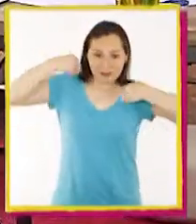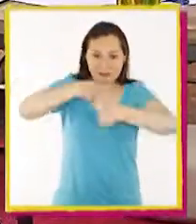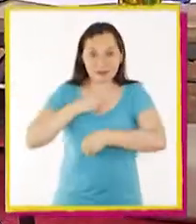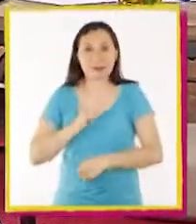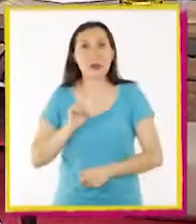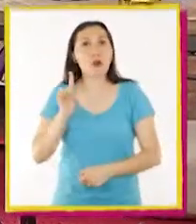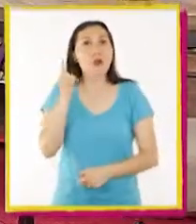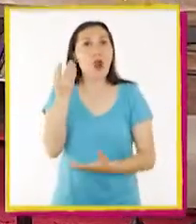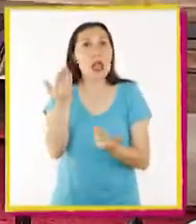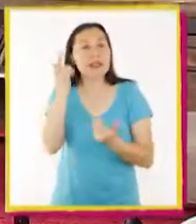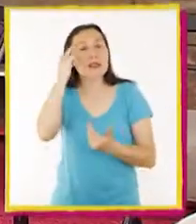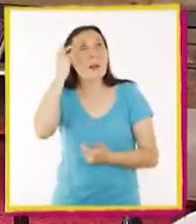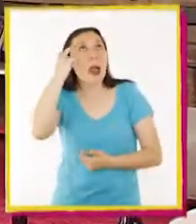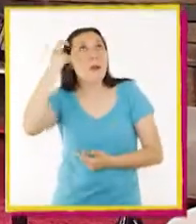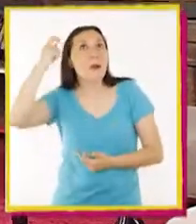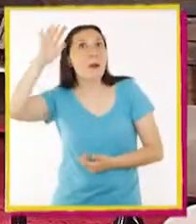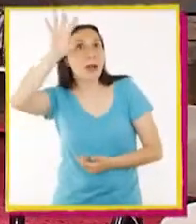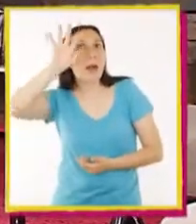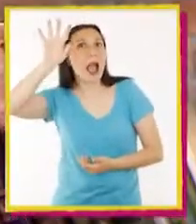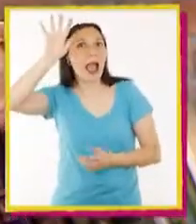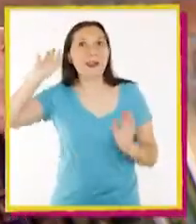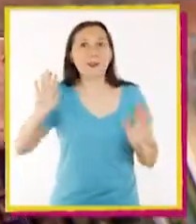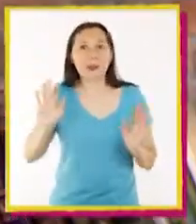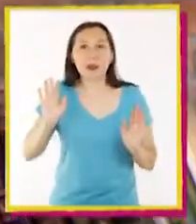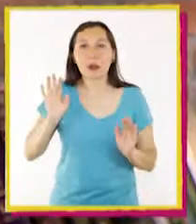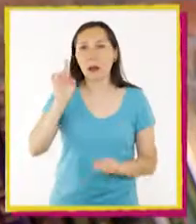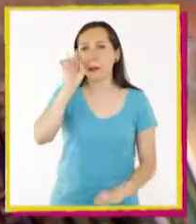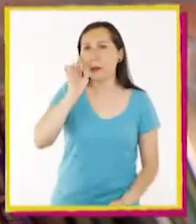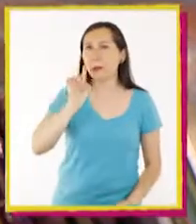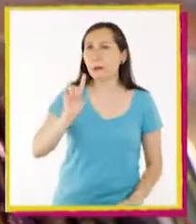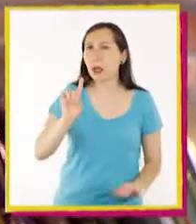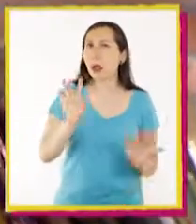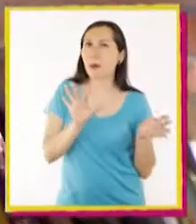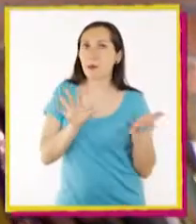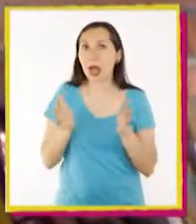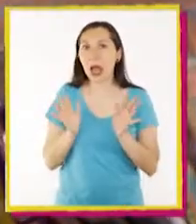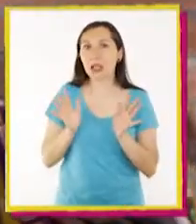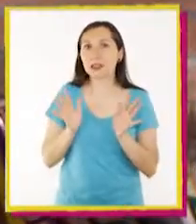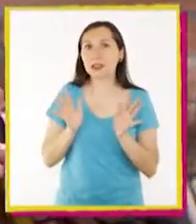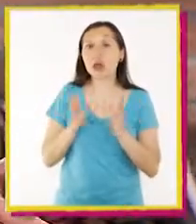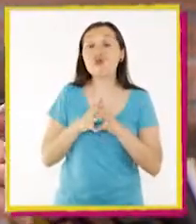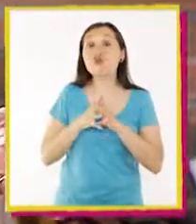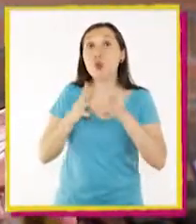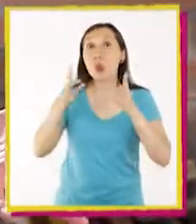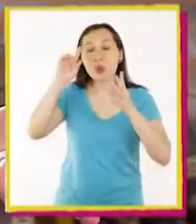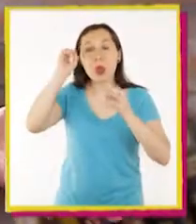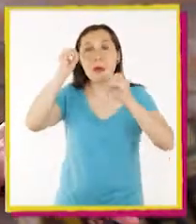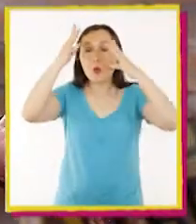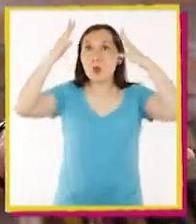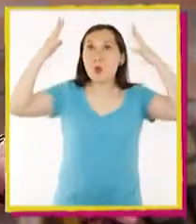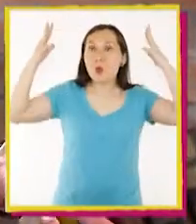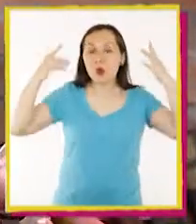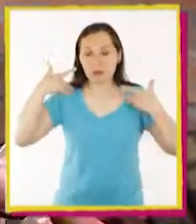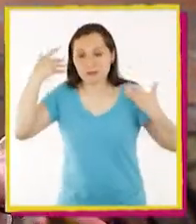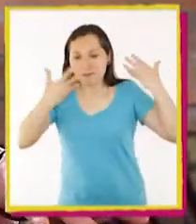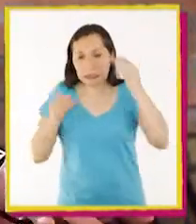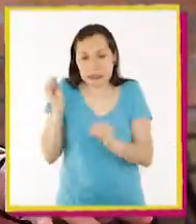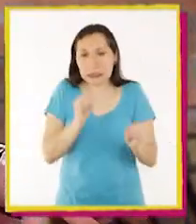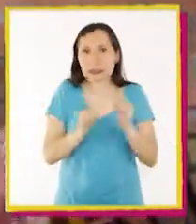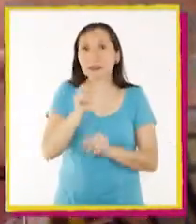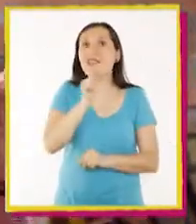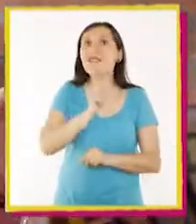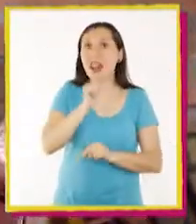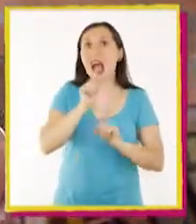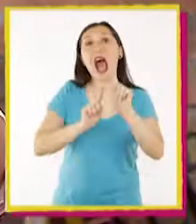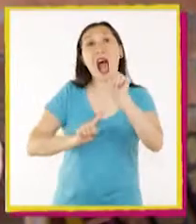disfrazarse, solo se necesita imaginación. Pero parece que usé mucha imaginación haciendo este disfraz